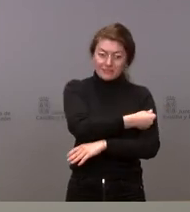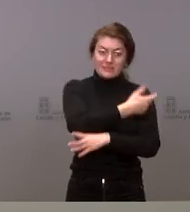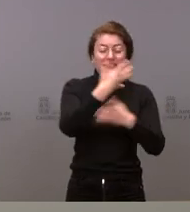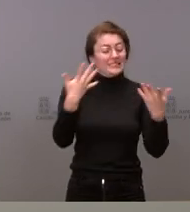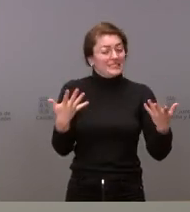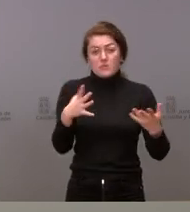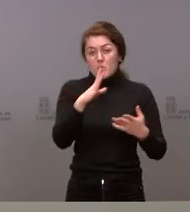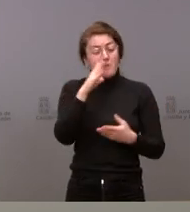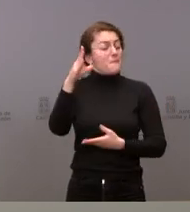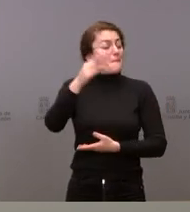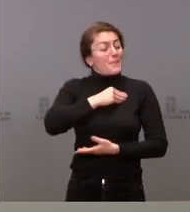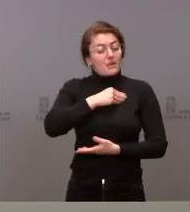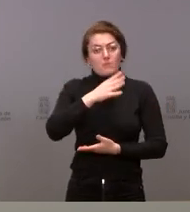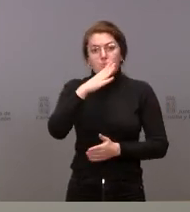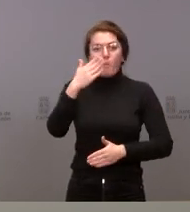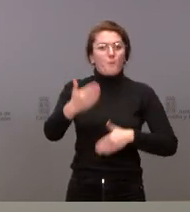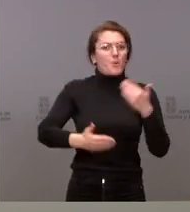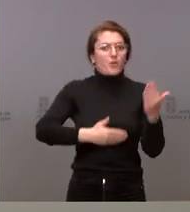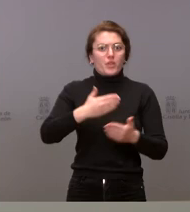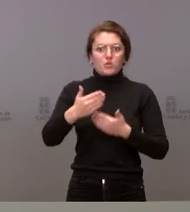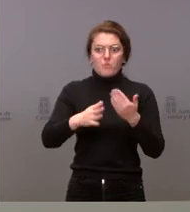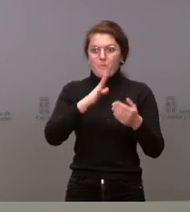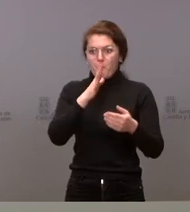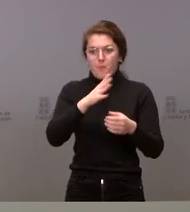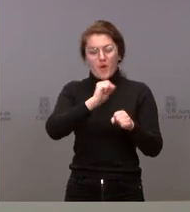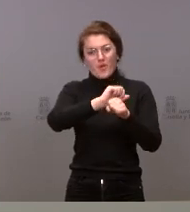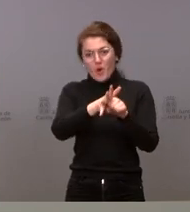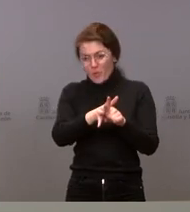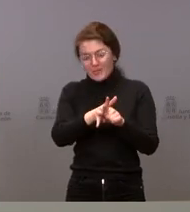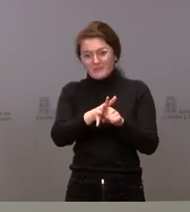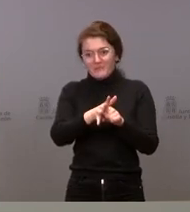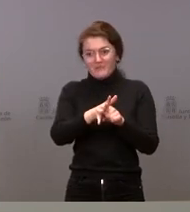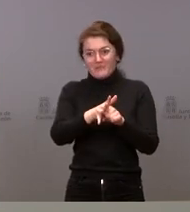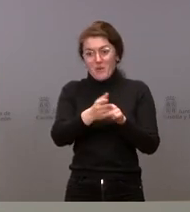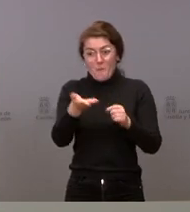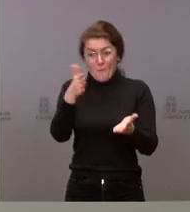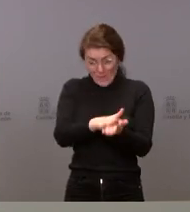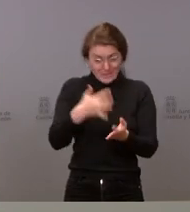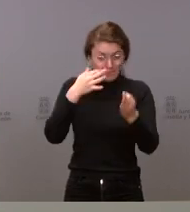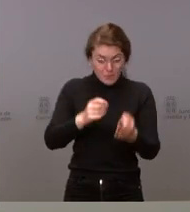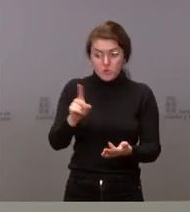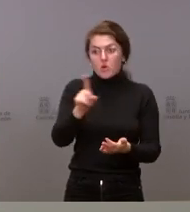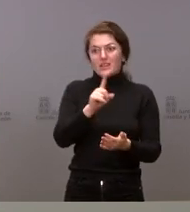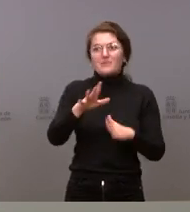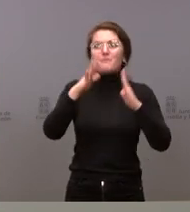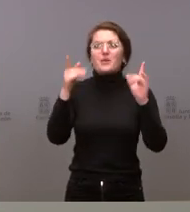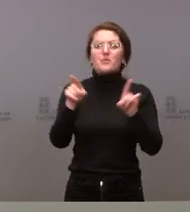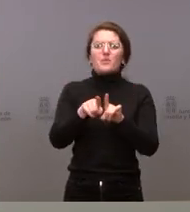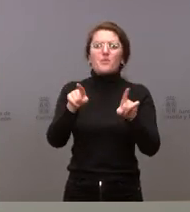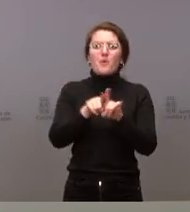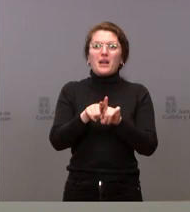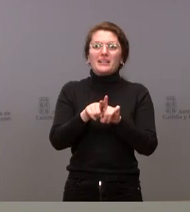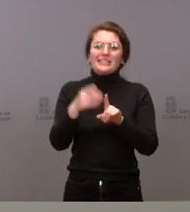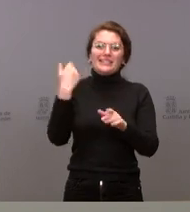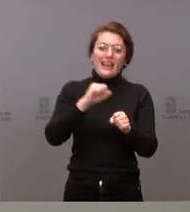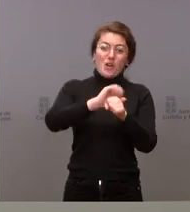no sea precisamente debido al coronavirus pero sí que es el coronavirus o que desencadena una serie de procesos que son los que llevan al